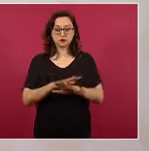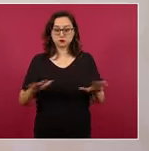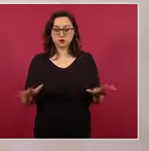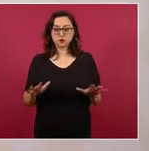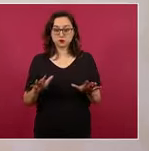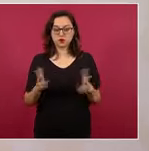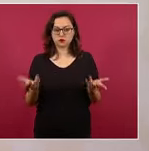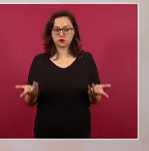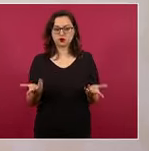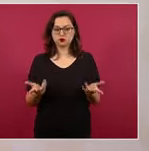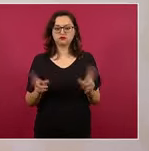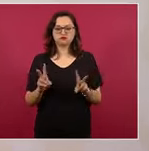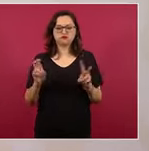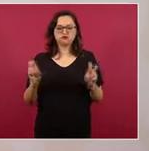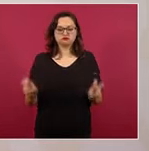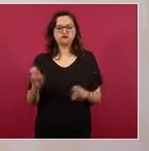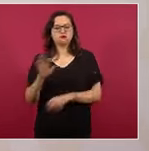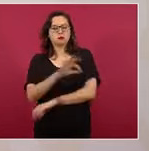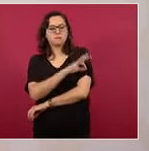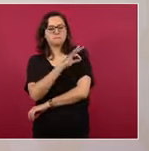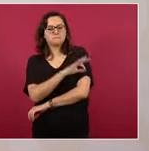que ver con la vacunación.